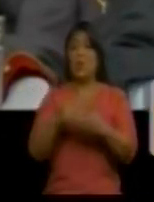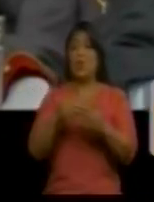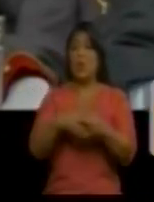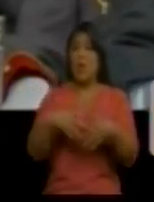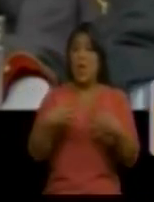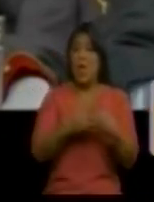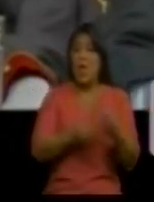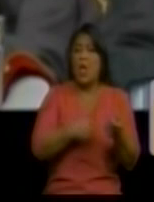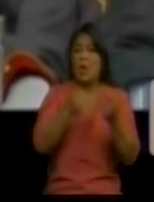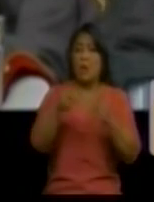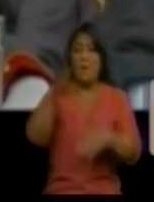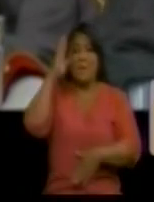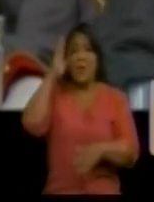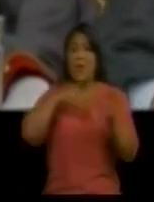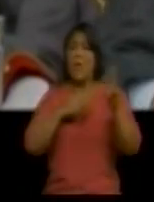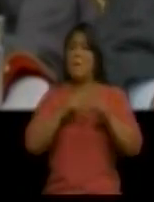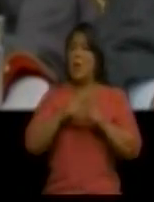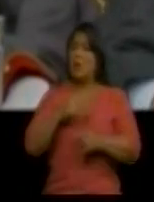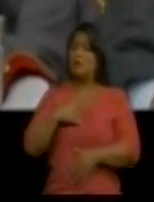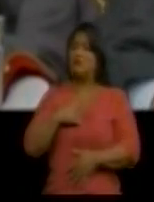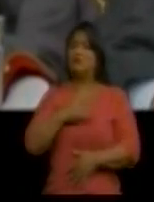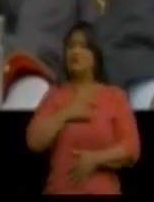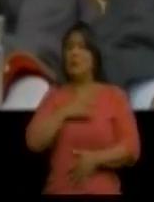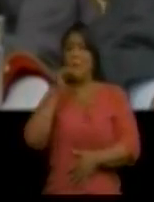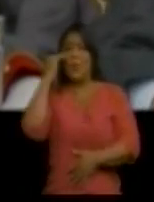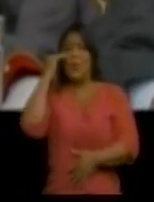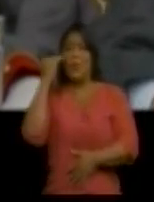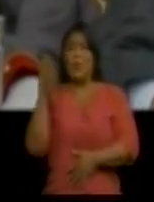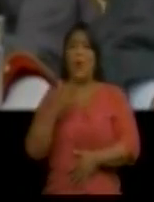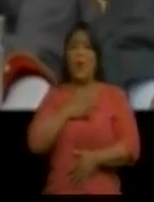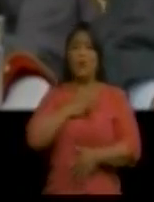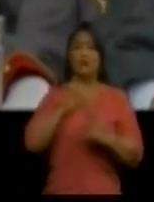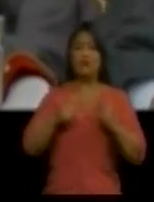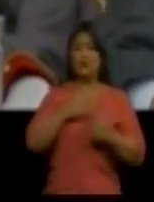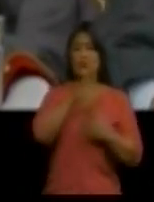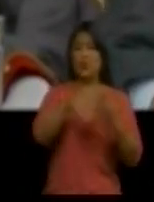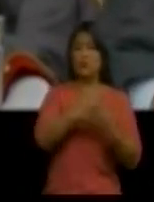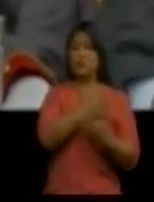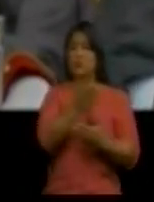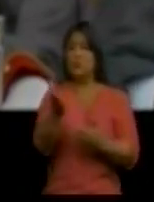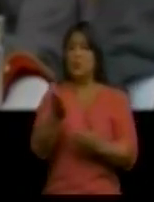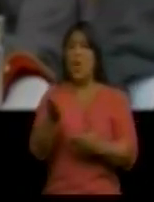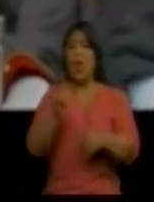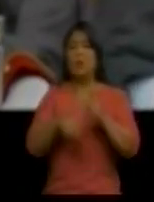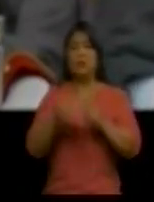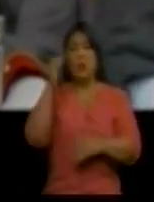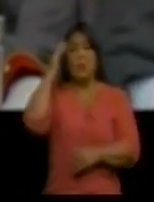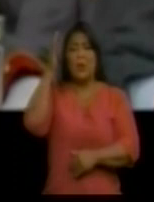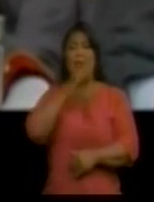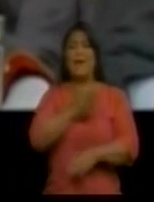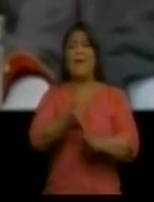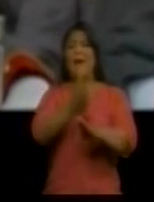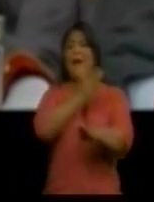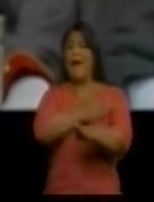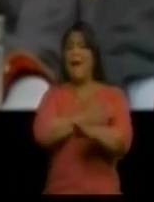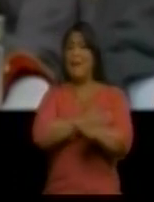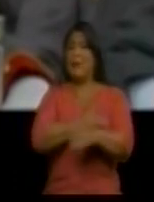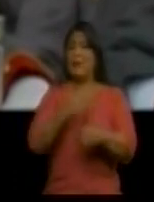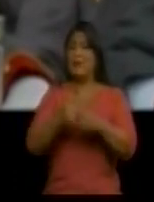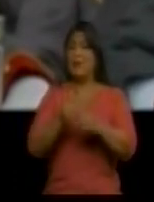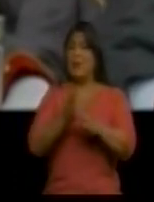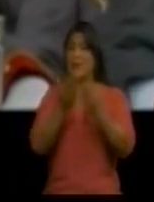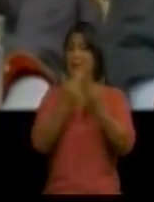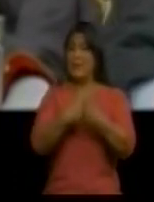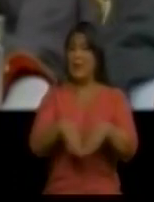equipamiento militar. Nos preocupa el bienestar de ustedes, sobre todo de aquellos militares que ya sirvieron a la patria.